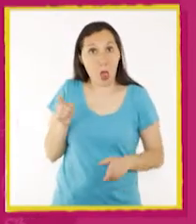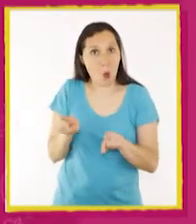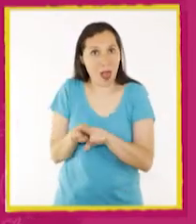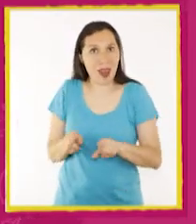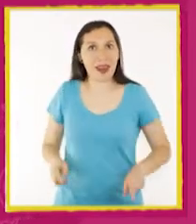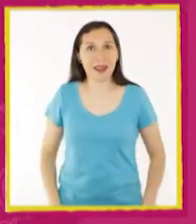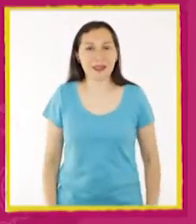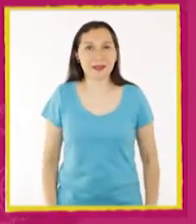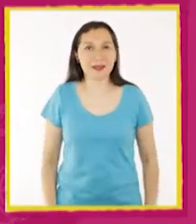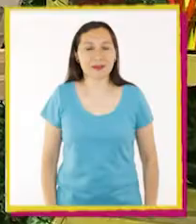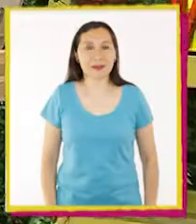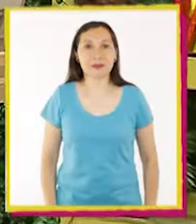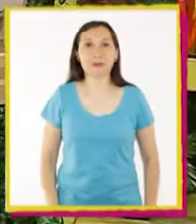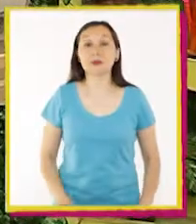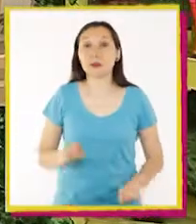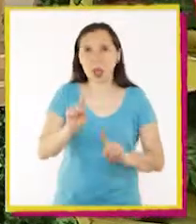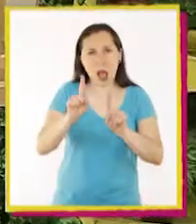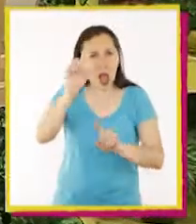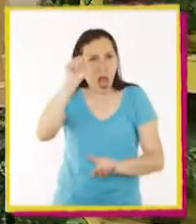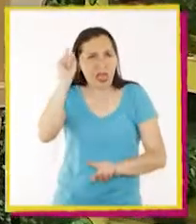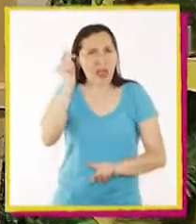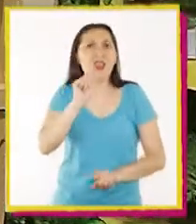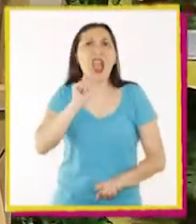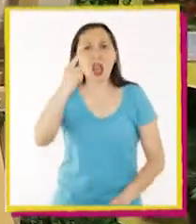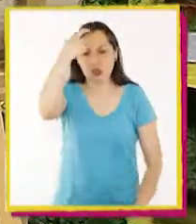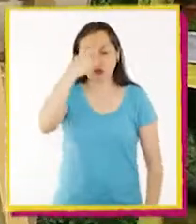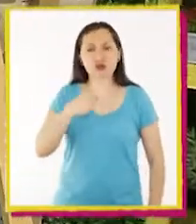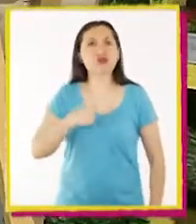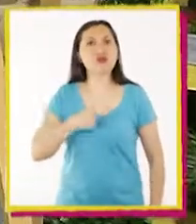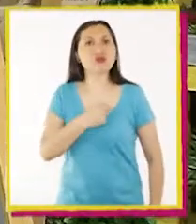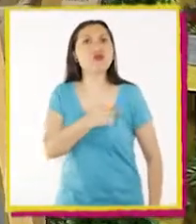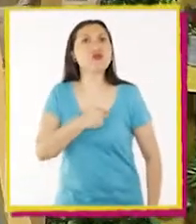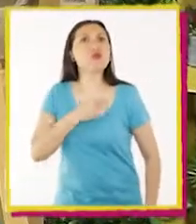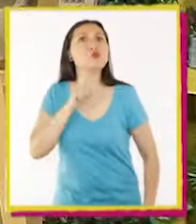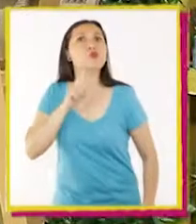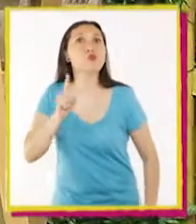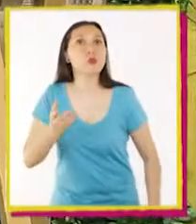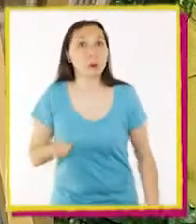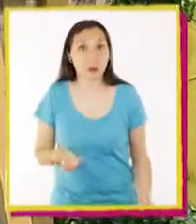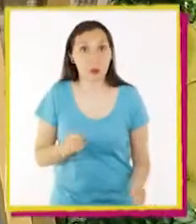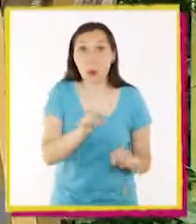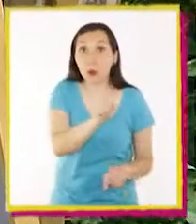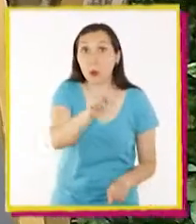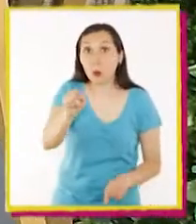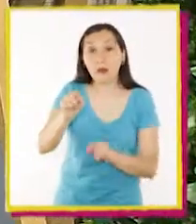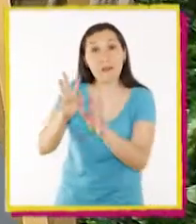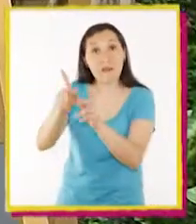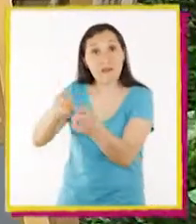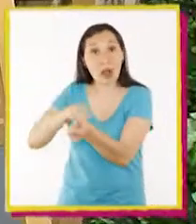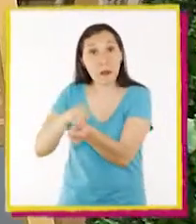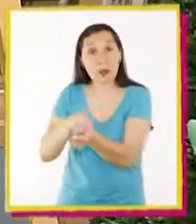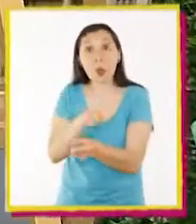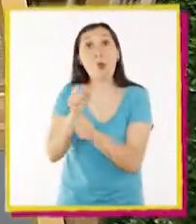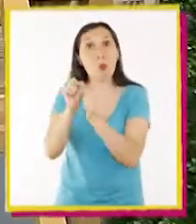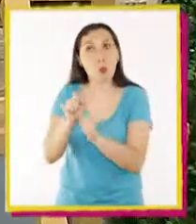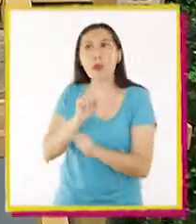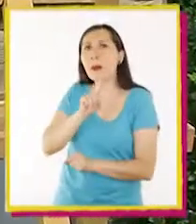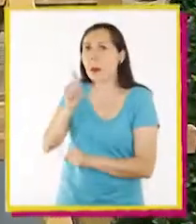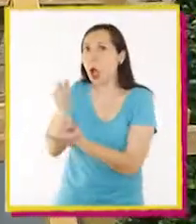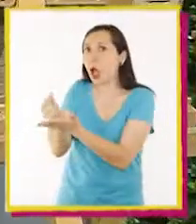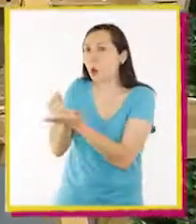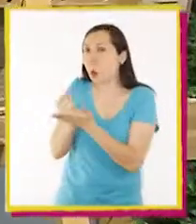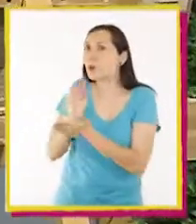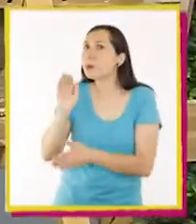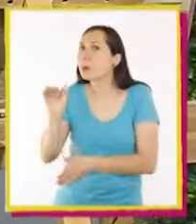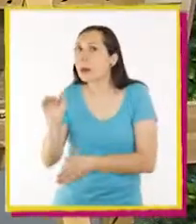esta. ¿Alguien adivinó ya quién soy? ¡No! Si hay alguien de su familia con ustedes, le